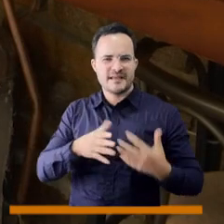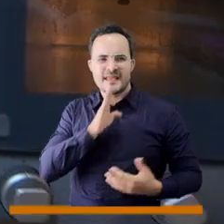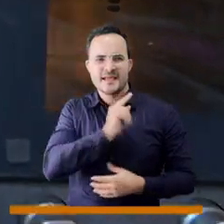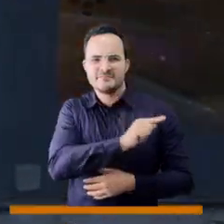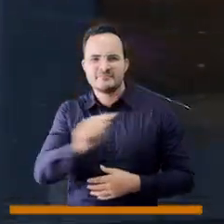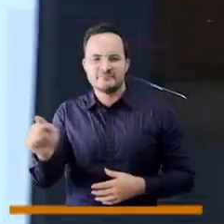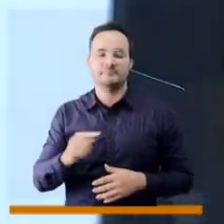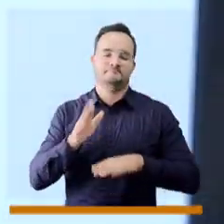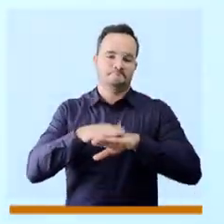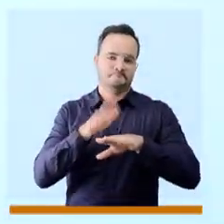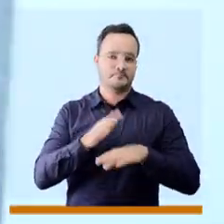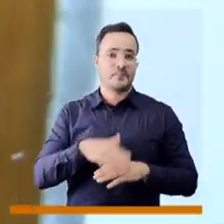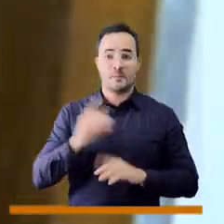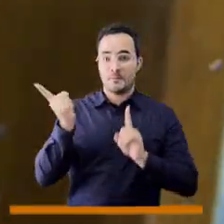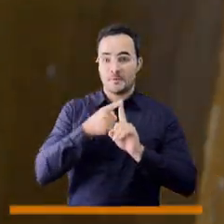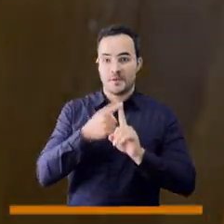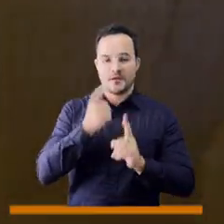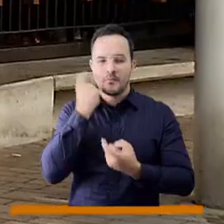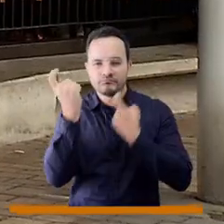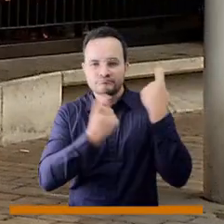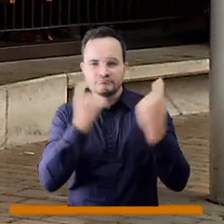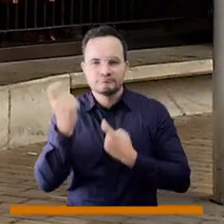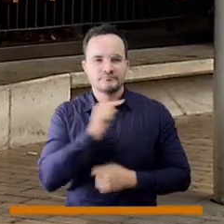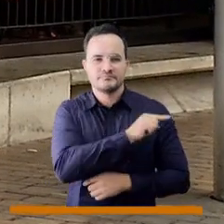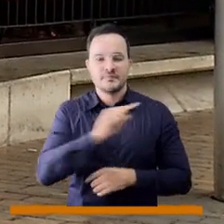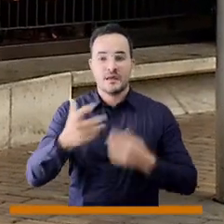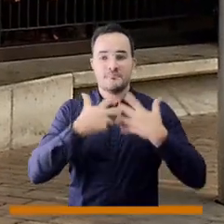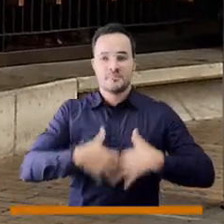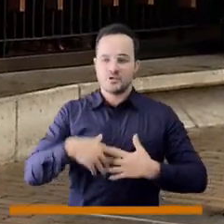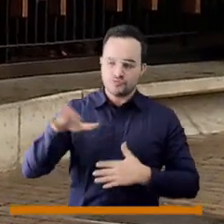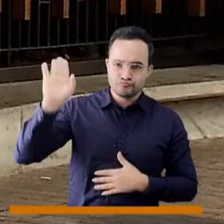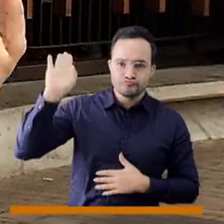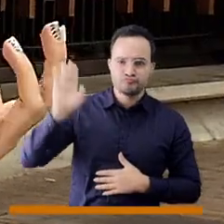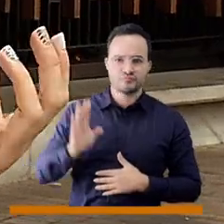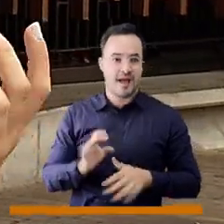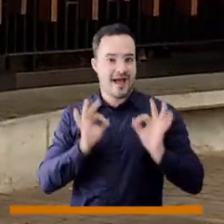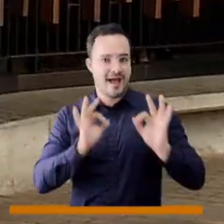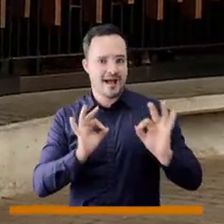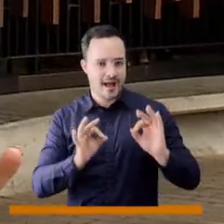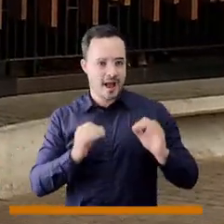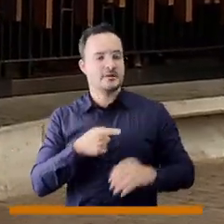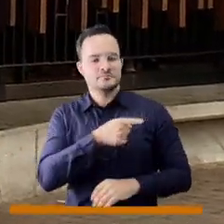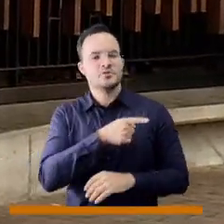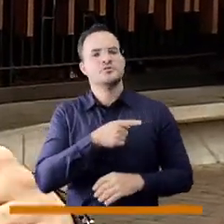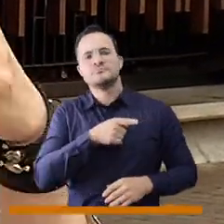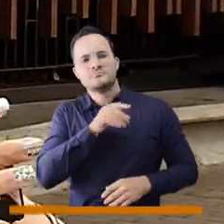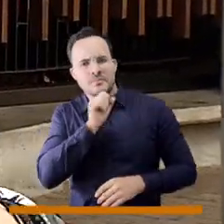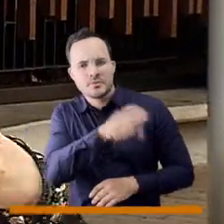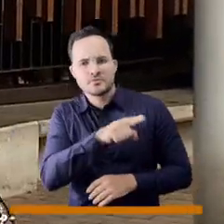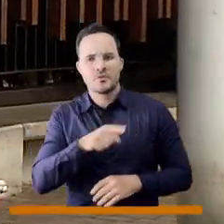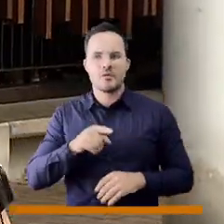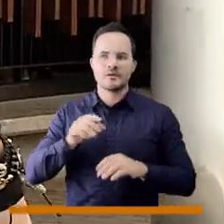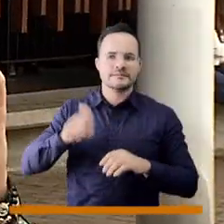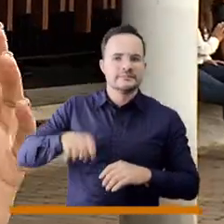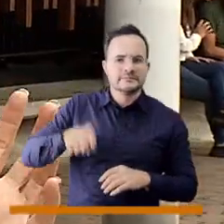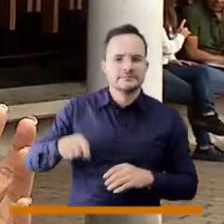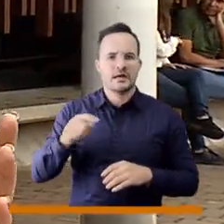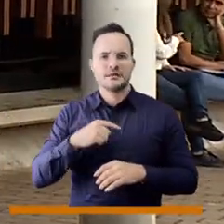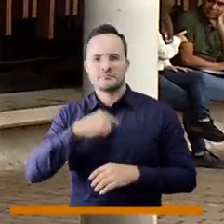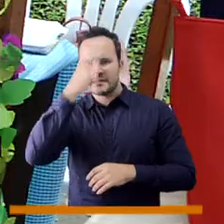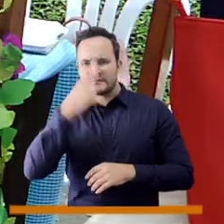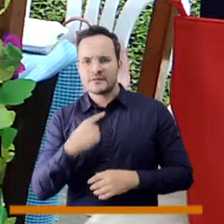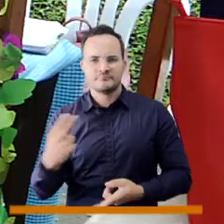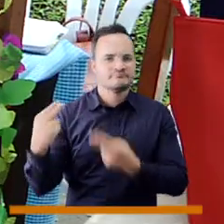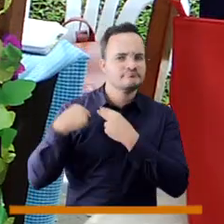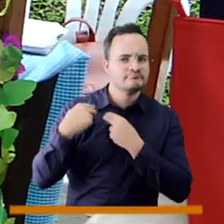al privado como Estado. El privado nos dice a nosotros qué empleos tiene disponibles o qué vacantes frecuentemente le rotan o se podrían